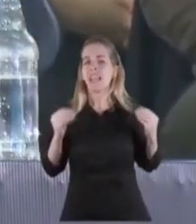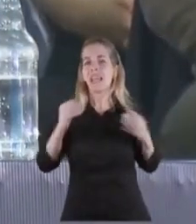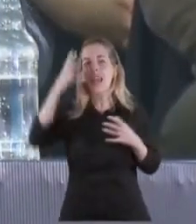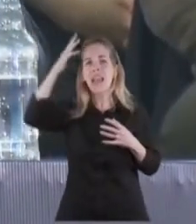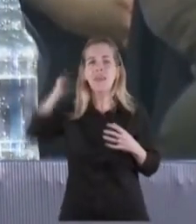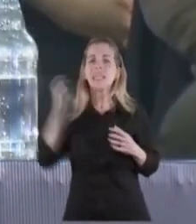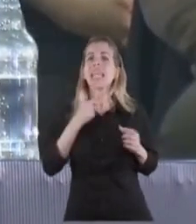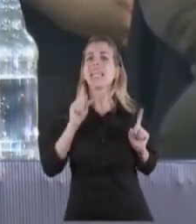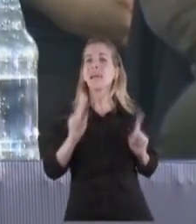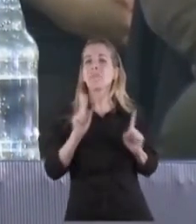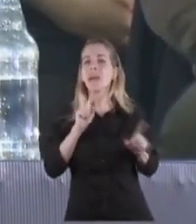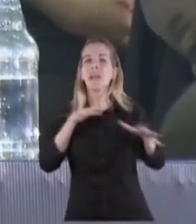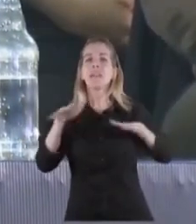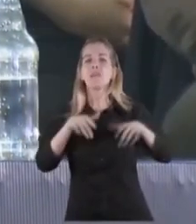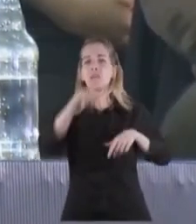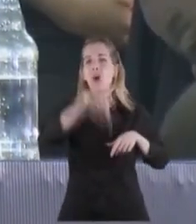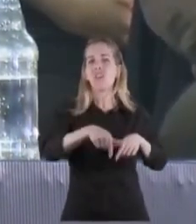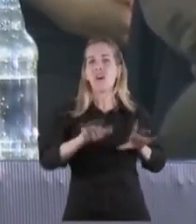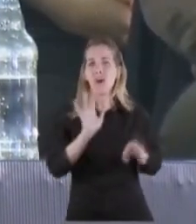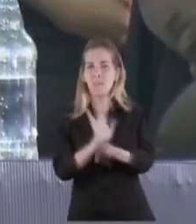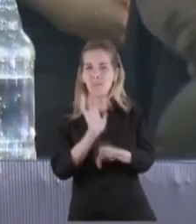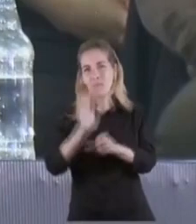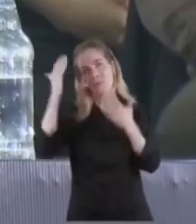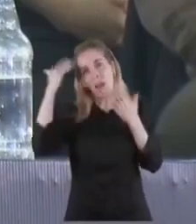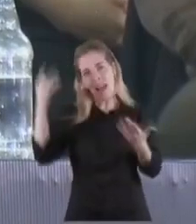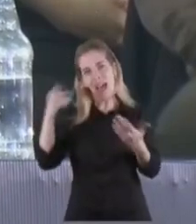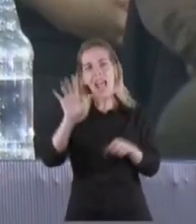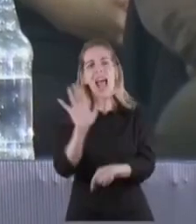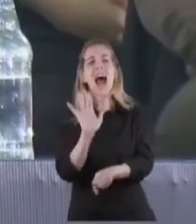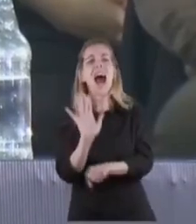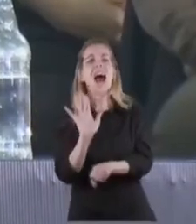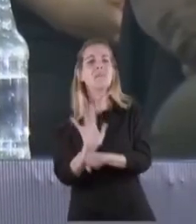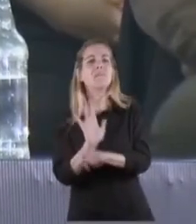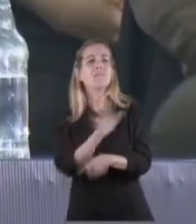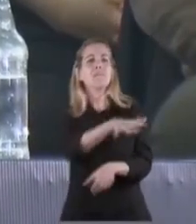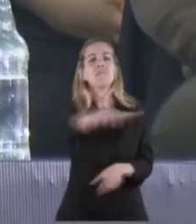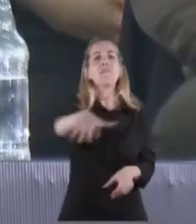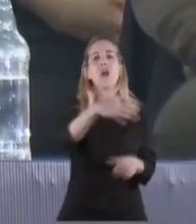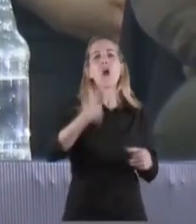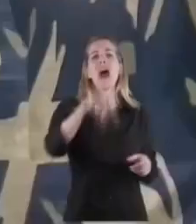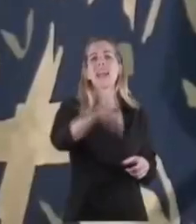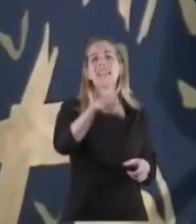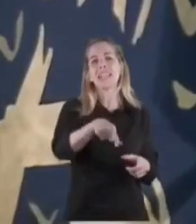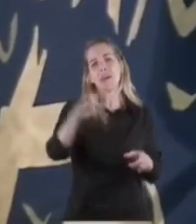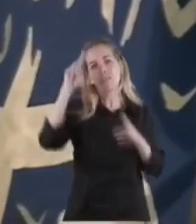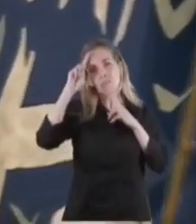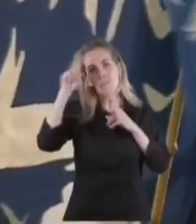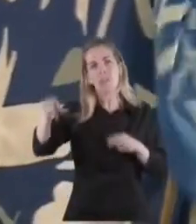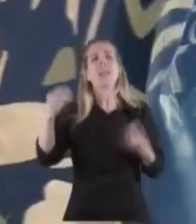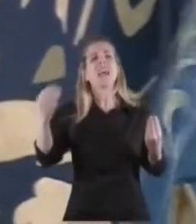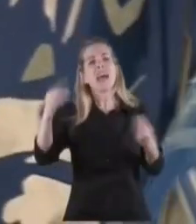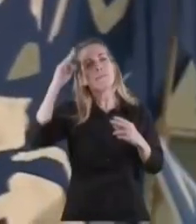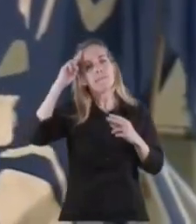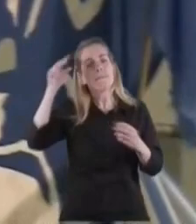lo que está pasando hoy, que su nombre sea una bandera del pueblo argentino y se levante ante las voces y